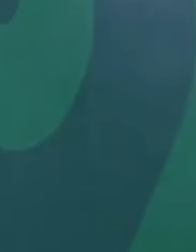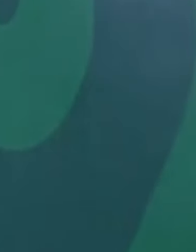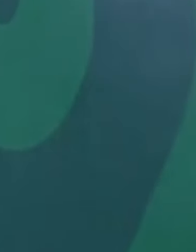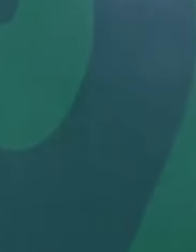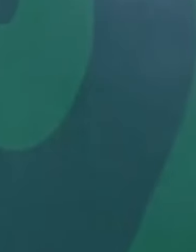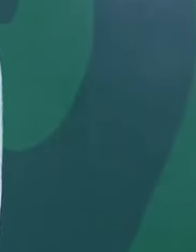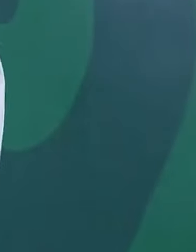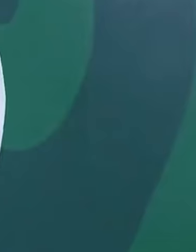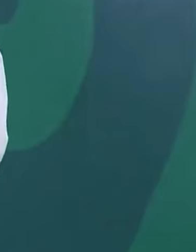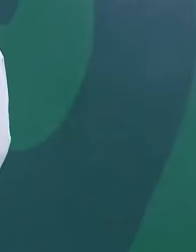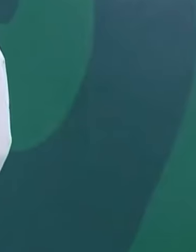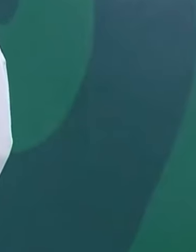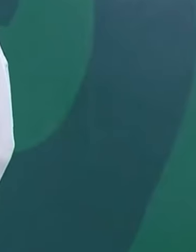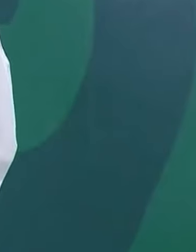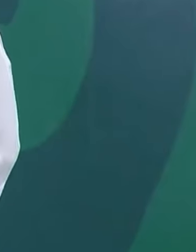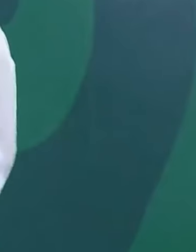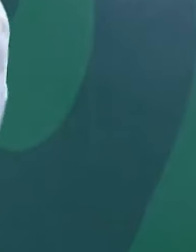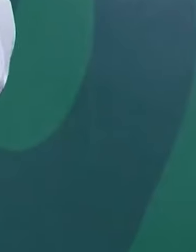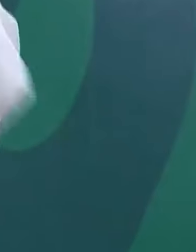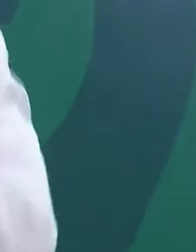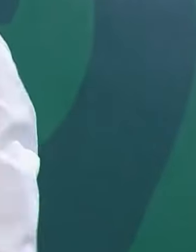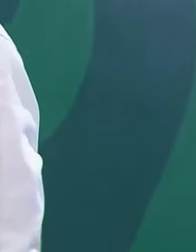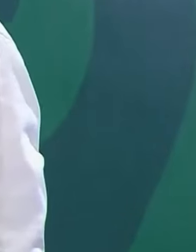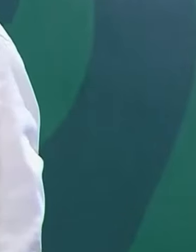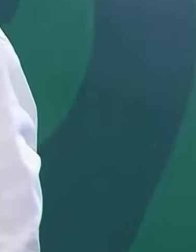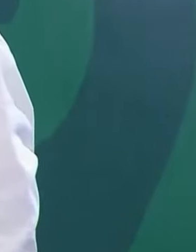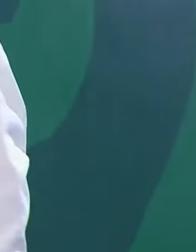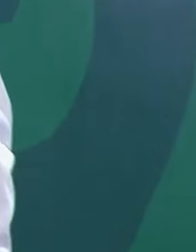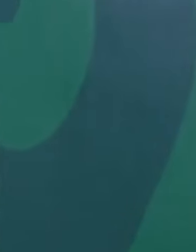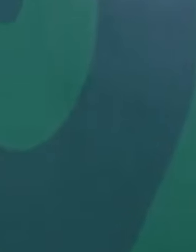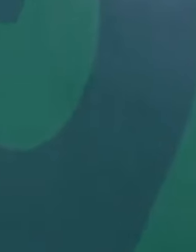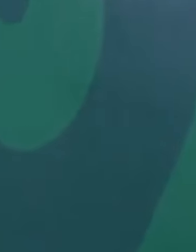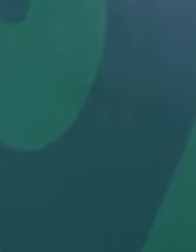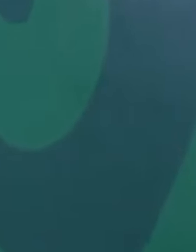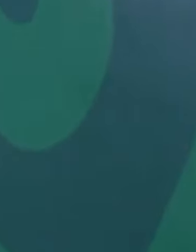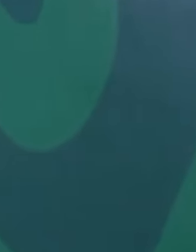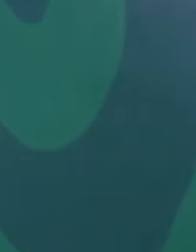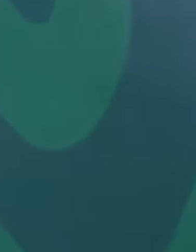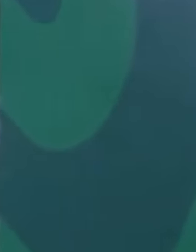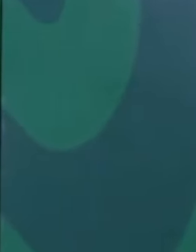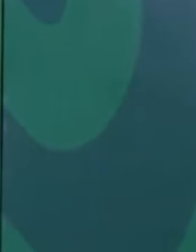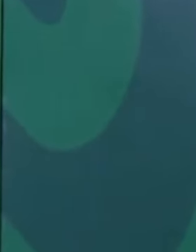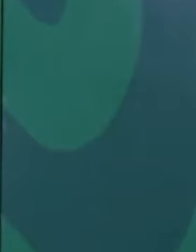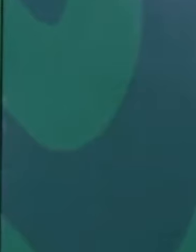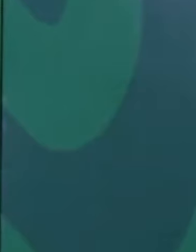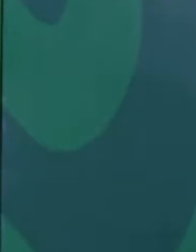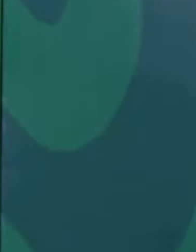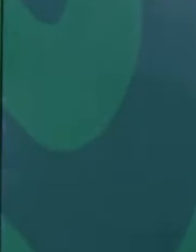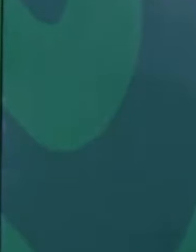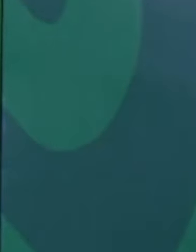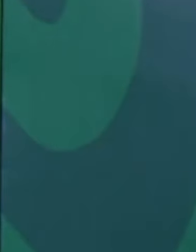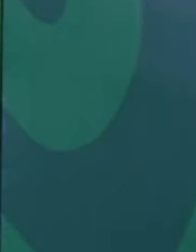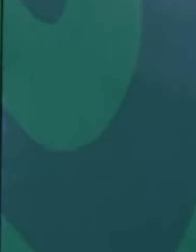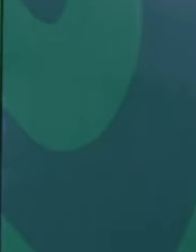y eso se hizo, bueno, el mismo procurador lo reconoce, que él fue el